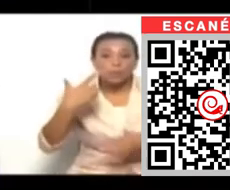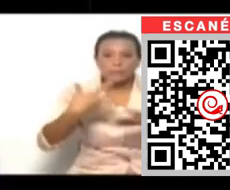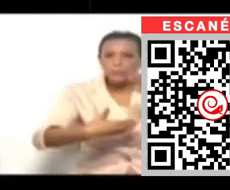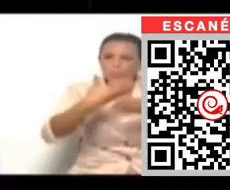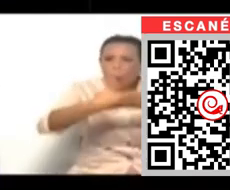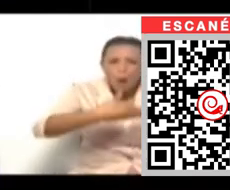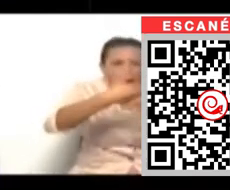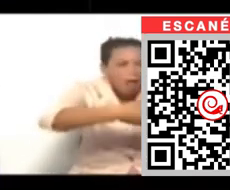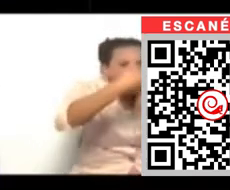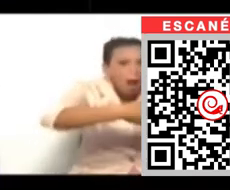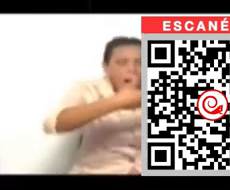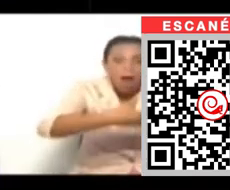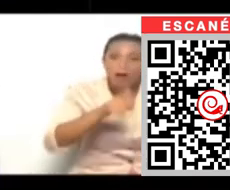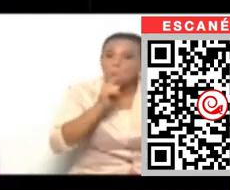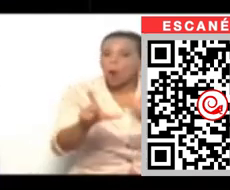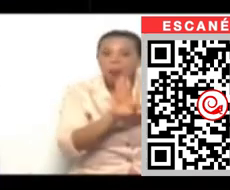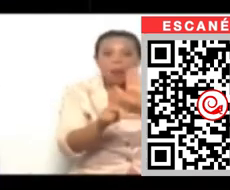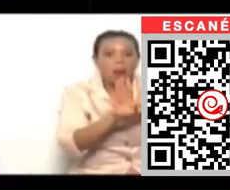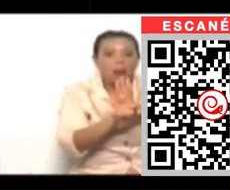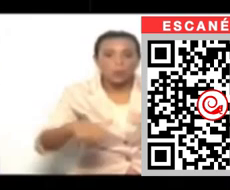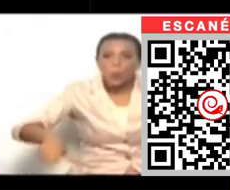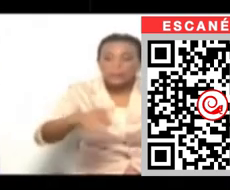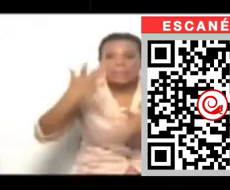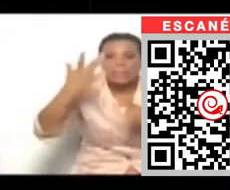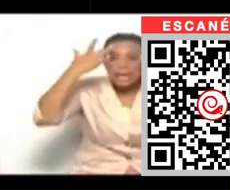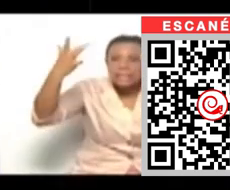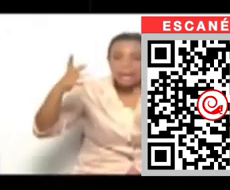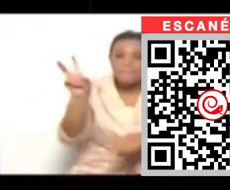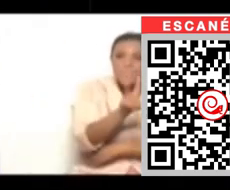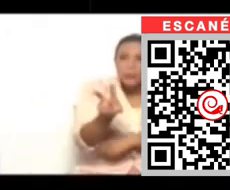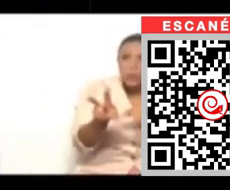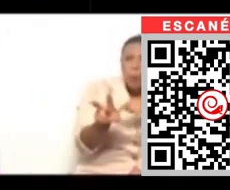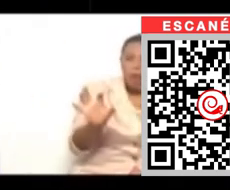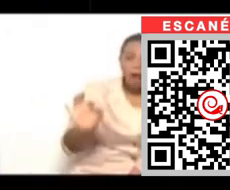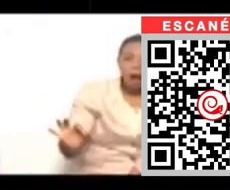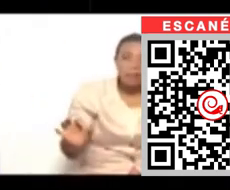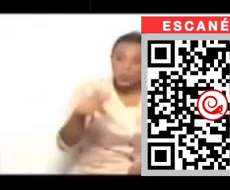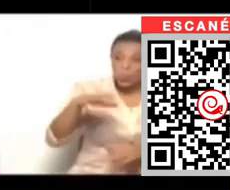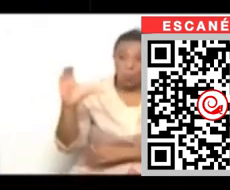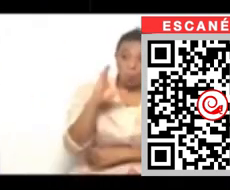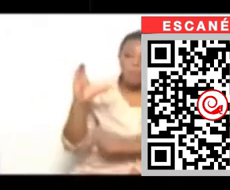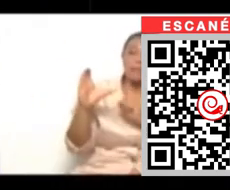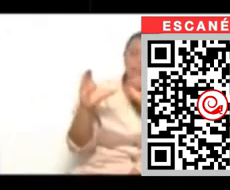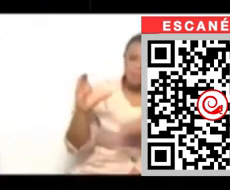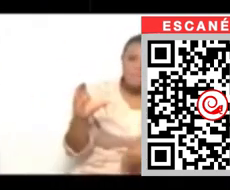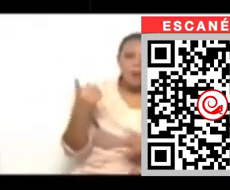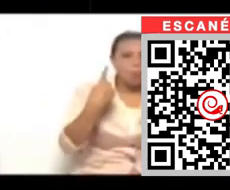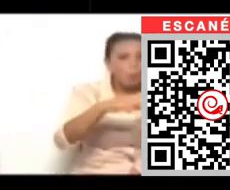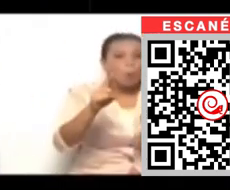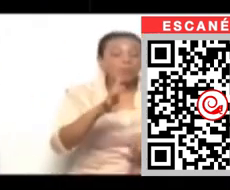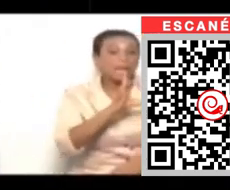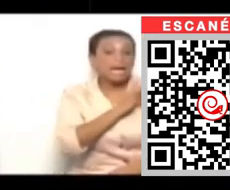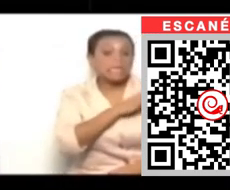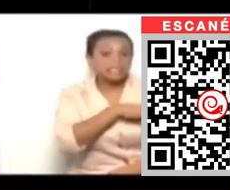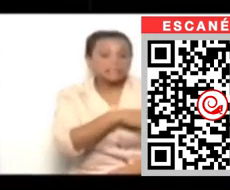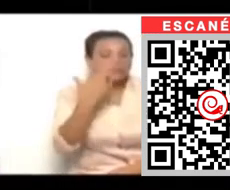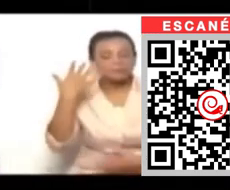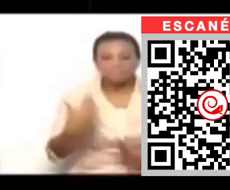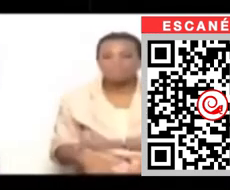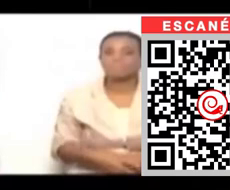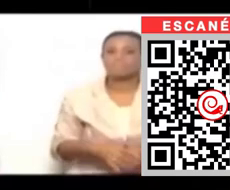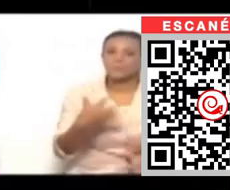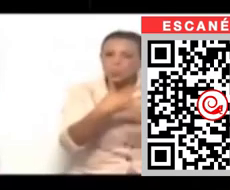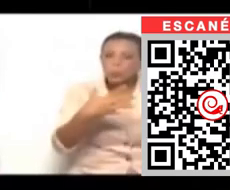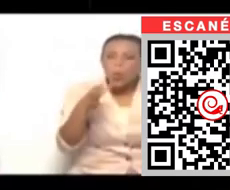desarrollado operaciones ilegales por parte de la inteligencia venezolana, no solamente en Colombia, sino también en Chile. Y usted estaba hablando de